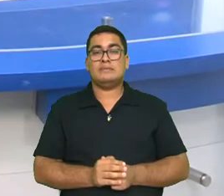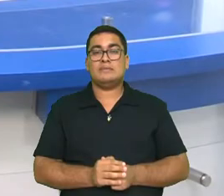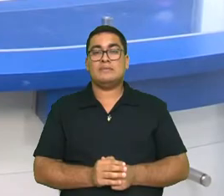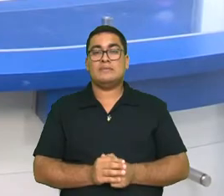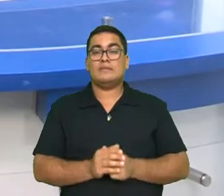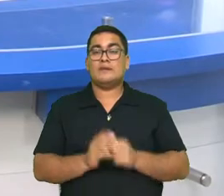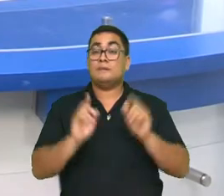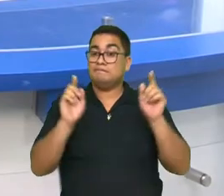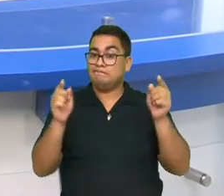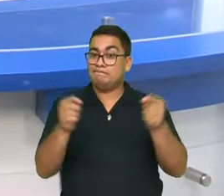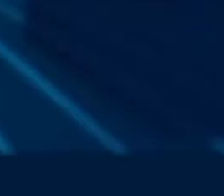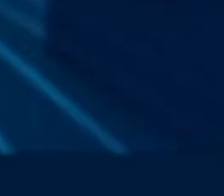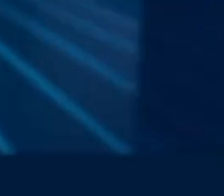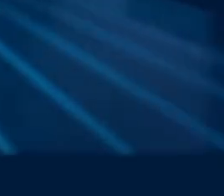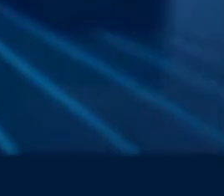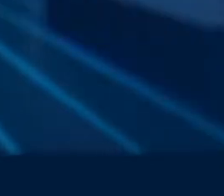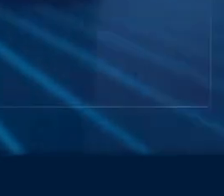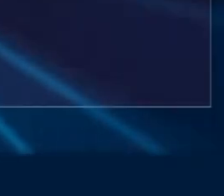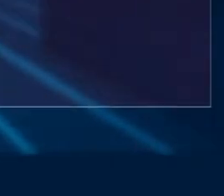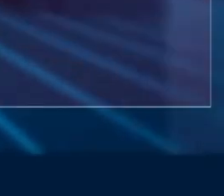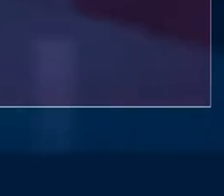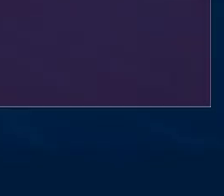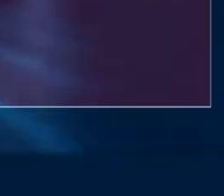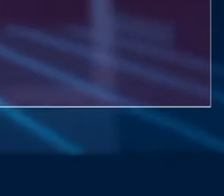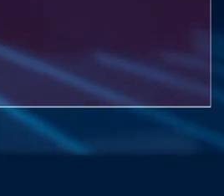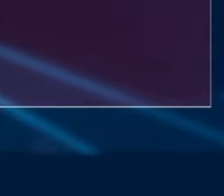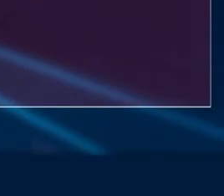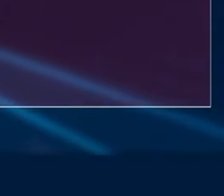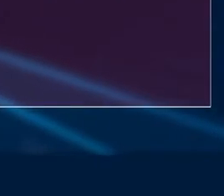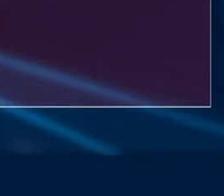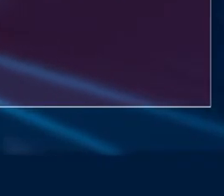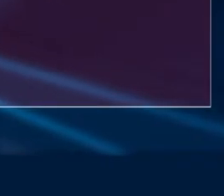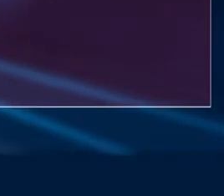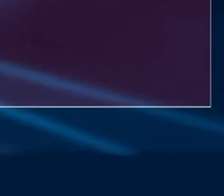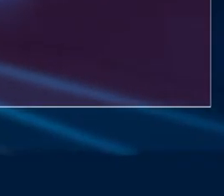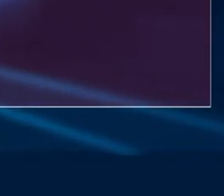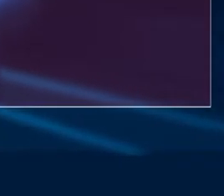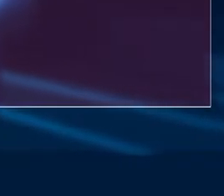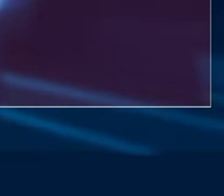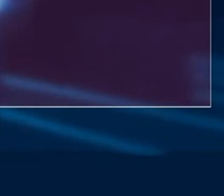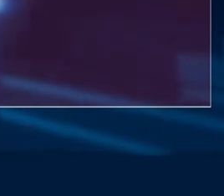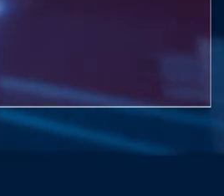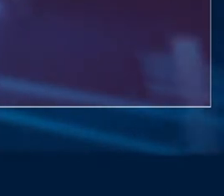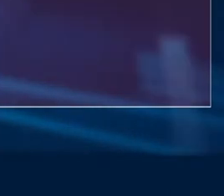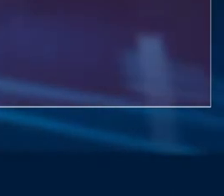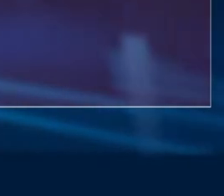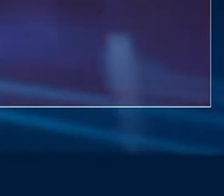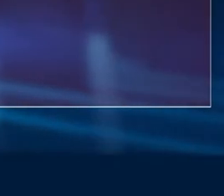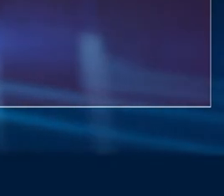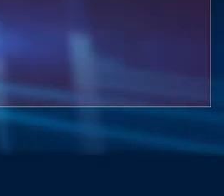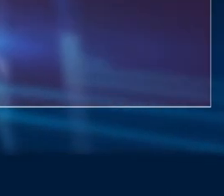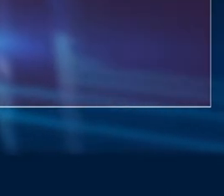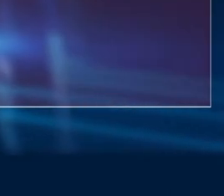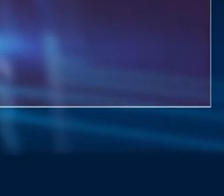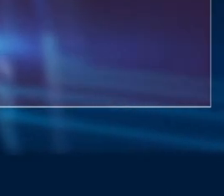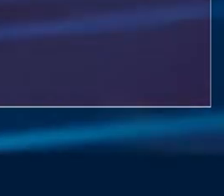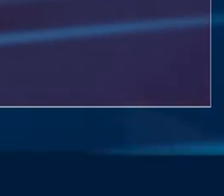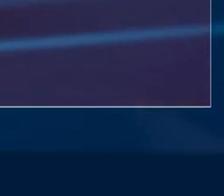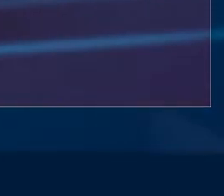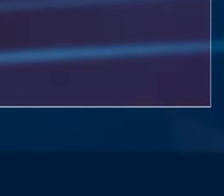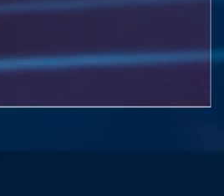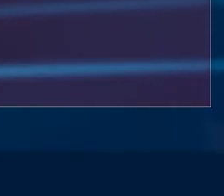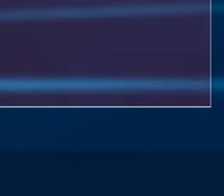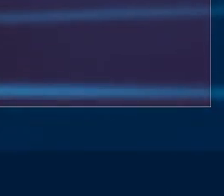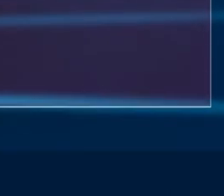En breve, Policía Nacional incauta más de 171 kilos de cocaína en el puesto fronterizo de Peñas Blancas. Esto y